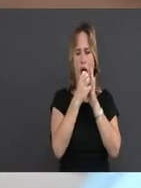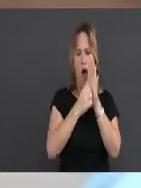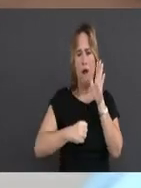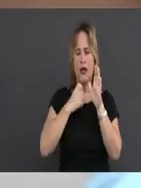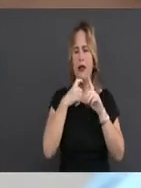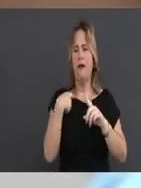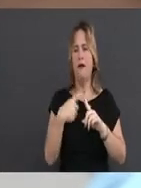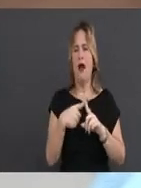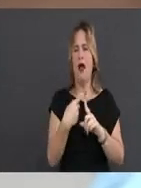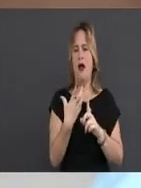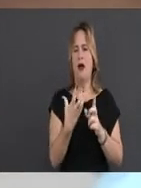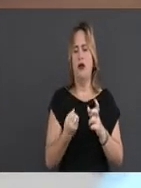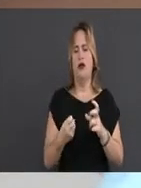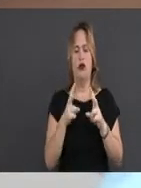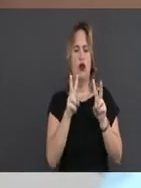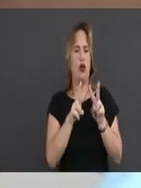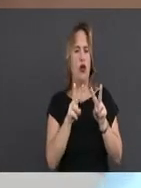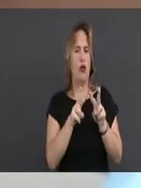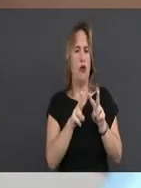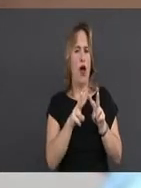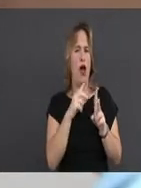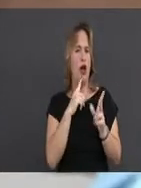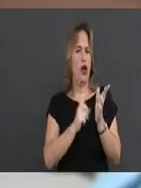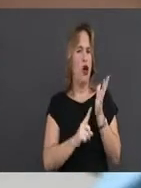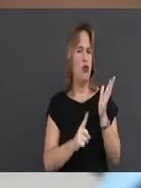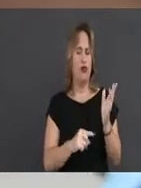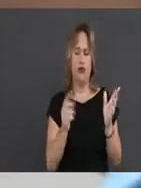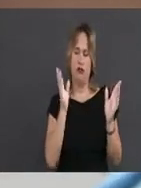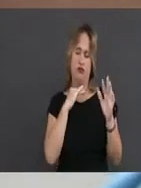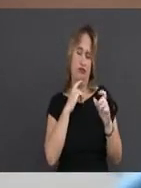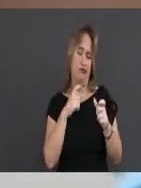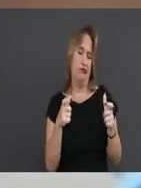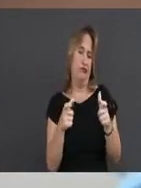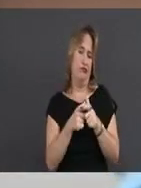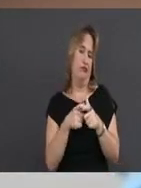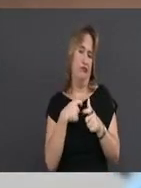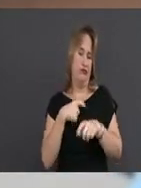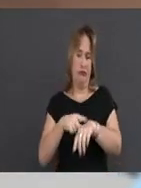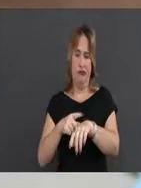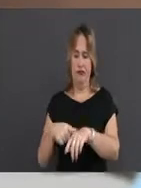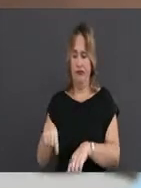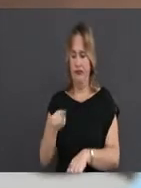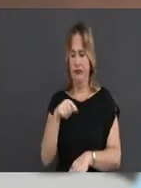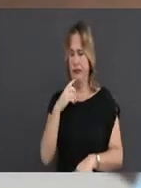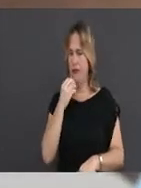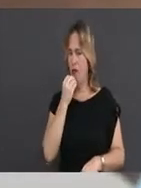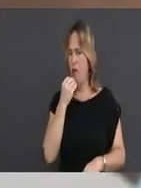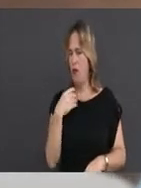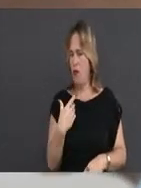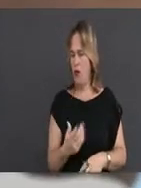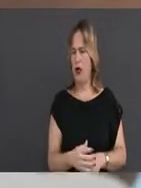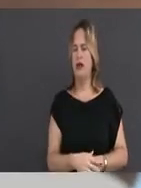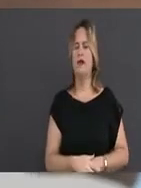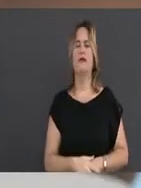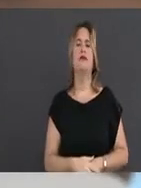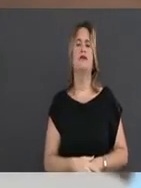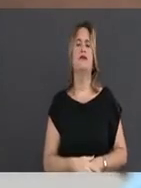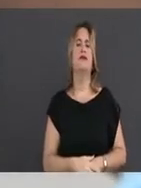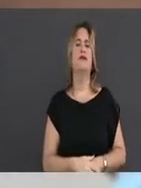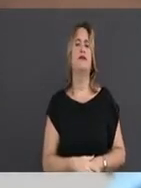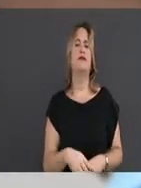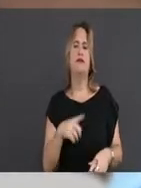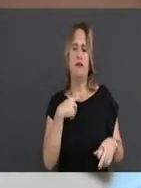esa demanda, y no hay forma de que la generación que tenemos en este momento pueda